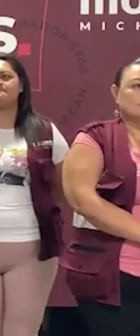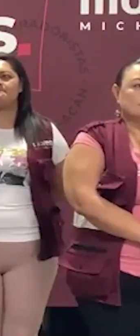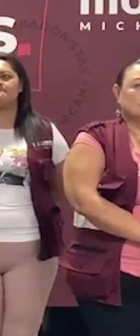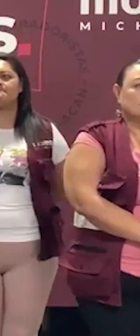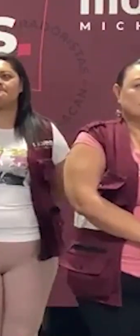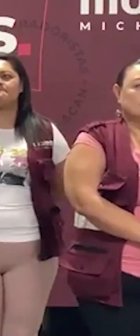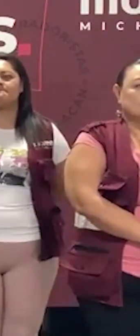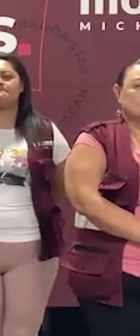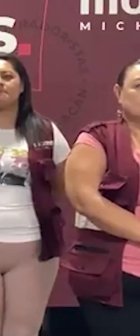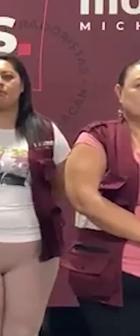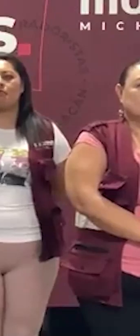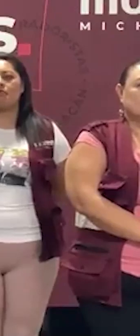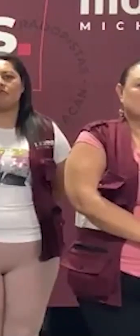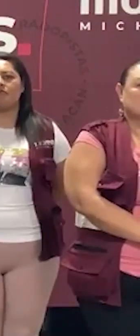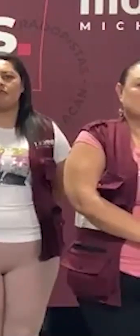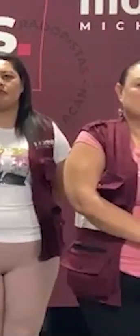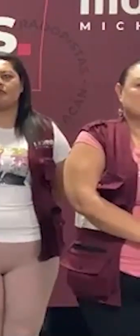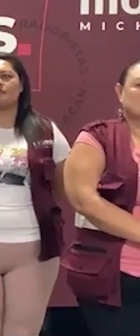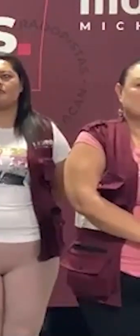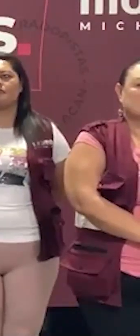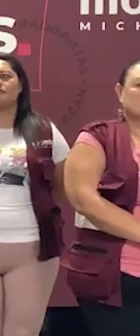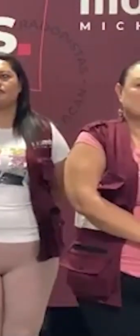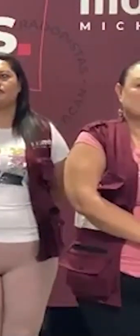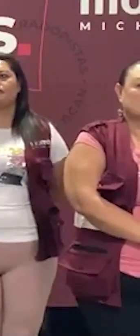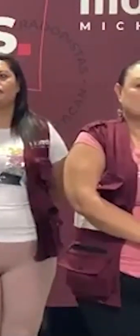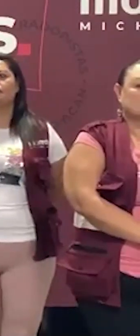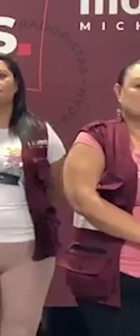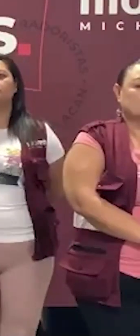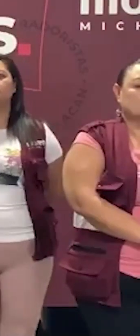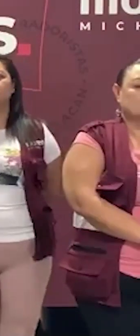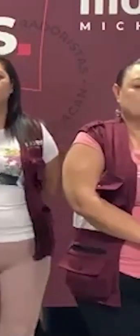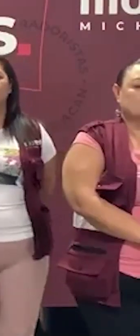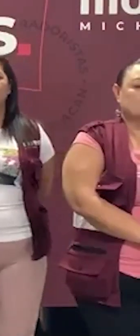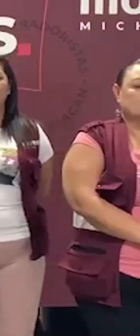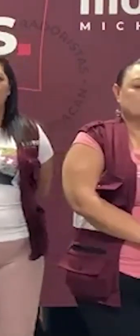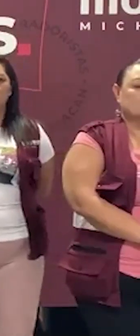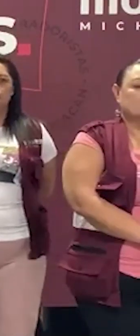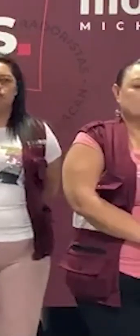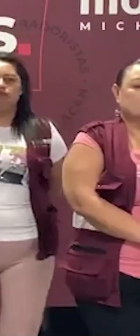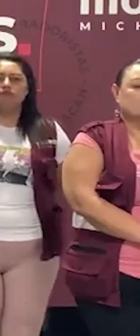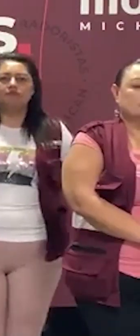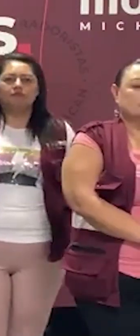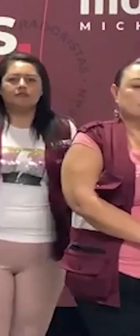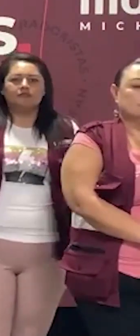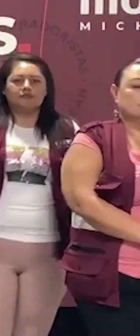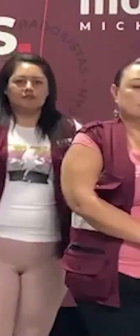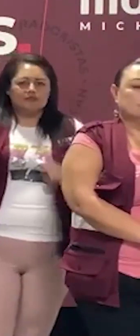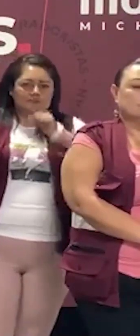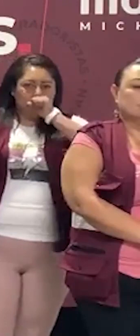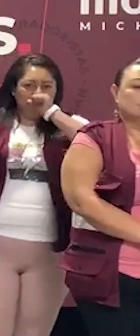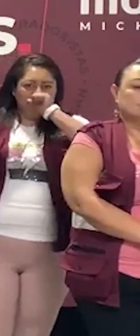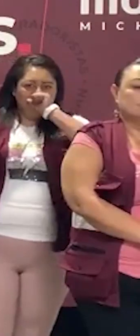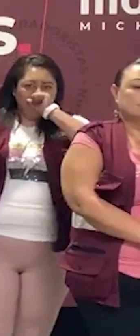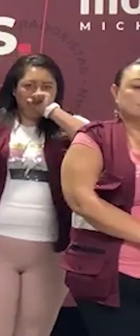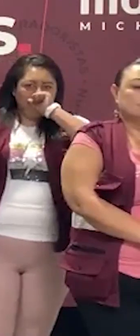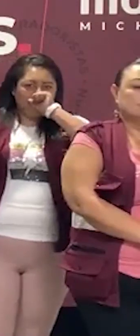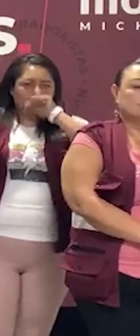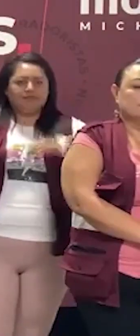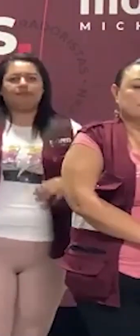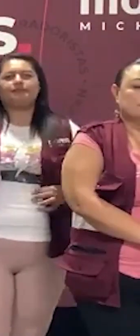de hacer algo, levantar algo, pero la verdad es que el pueblo sabe, el